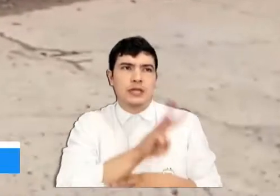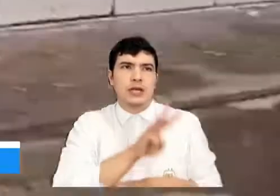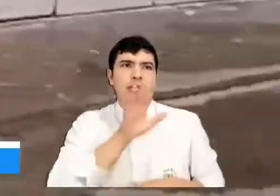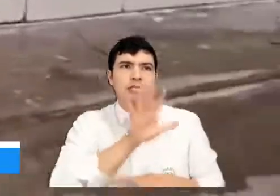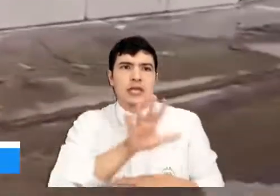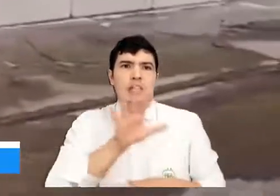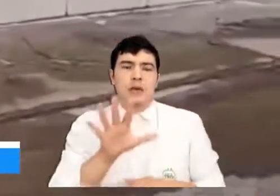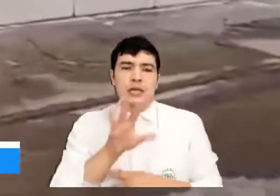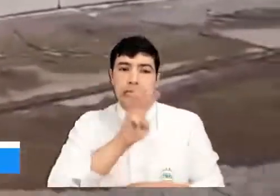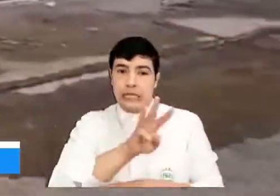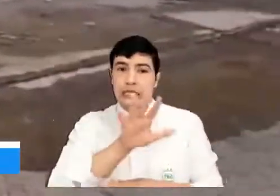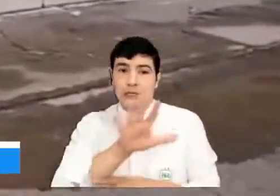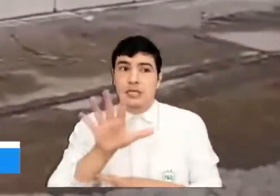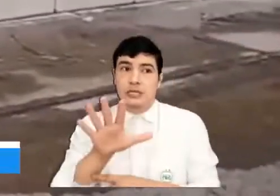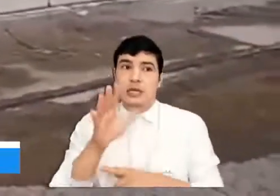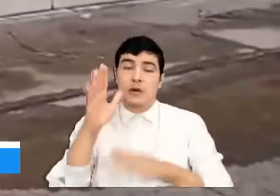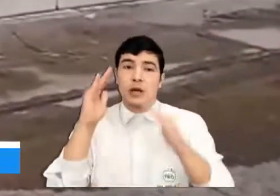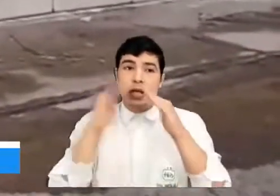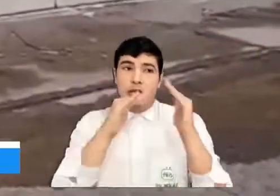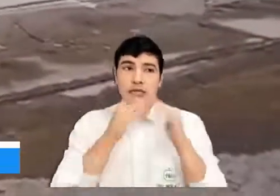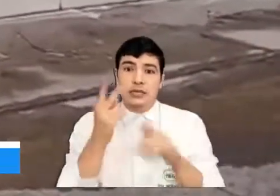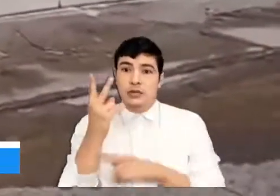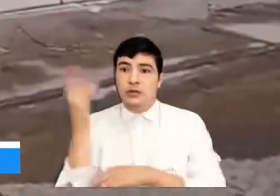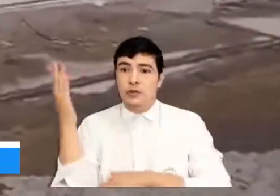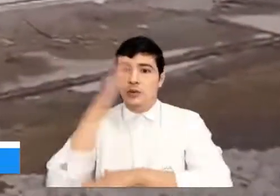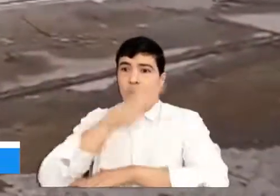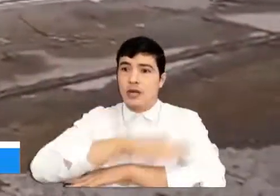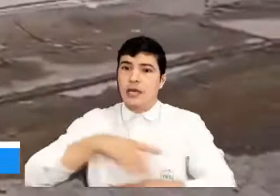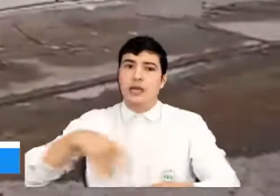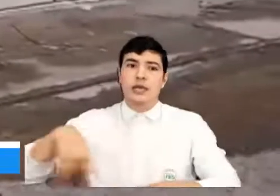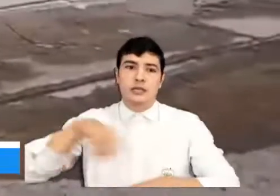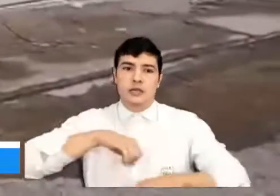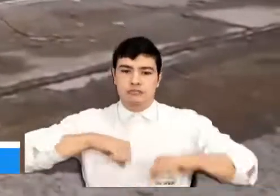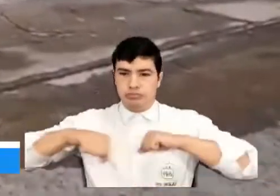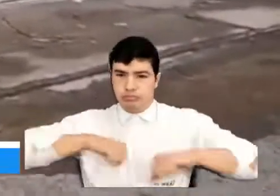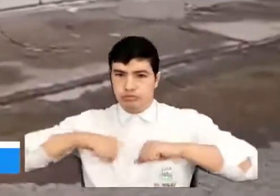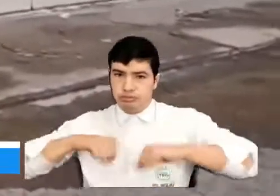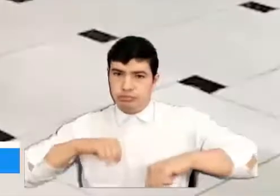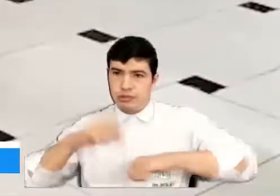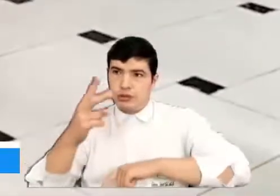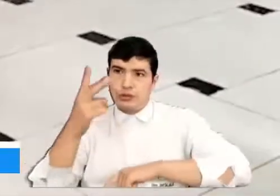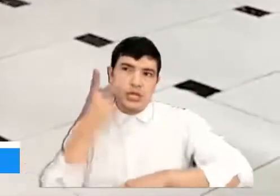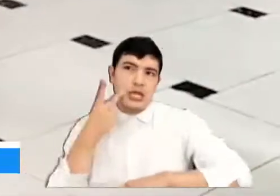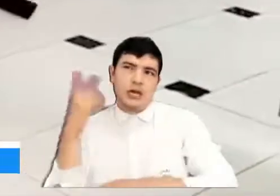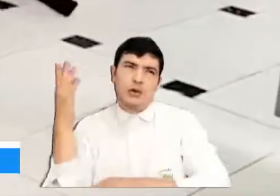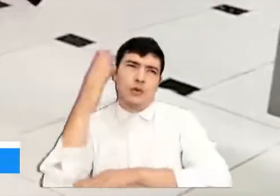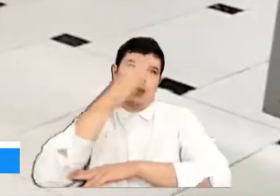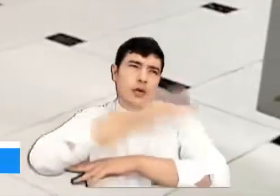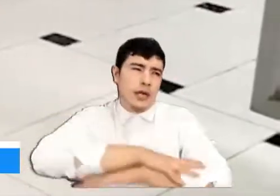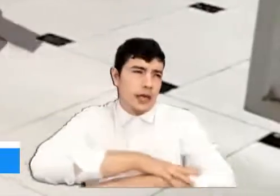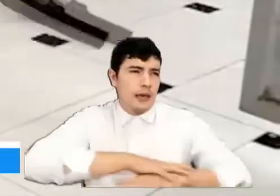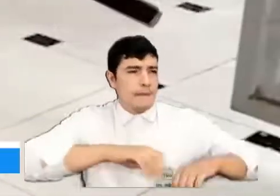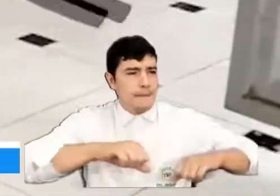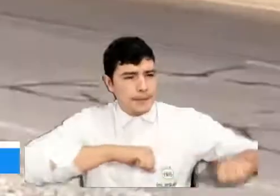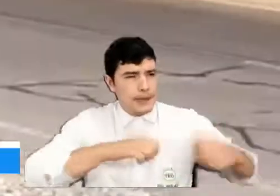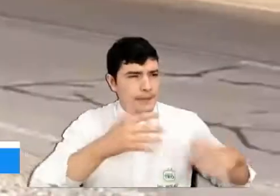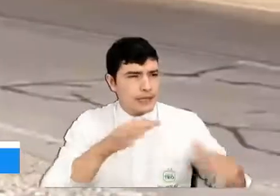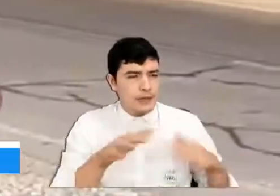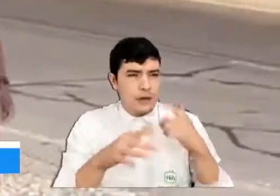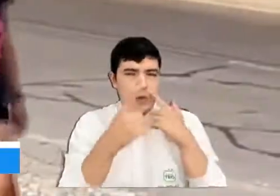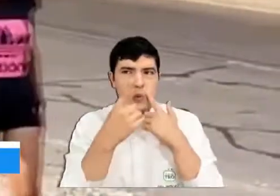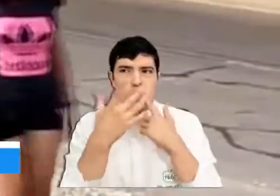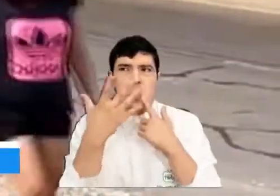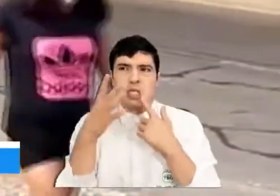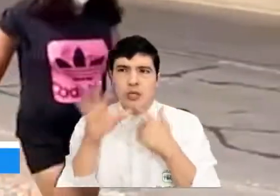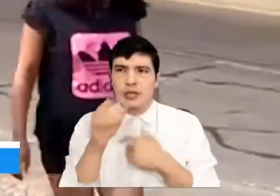150 personas nos apoyaron en esta jornada, fueron muy colaboradores, muy receptivos con el horario y con la actividad. Esta